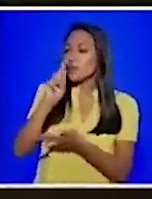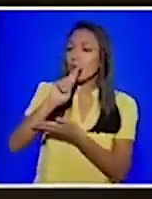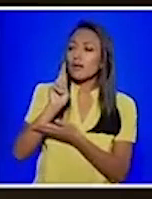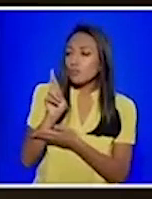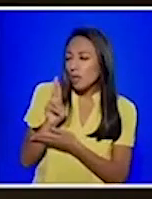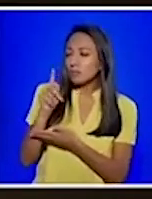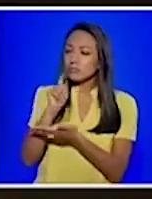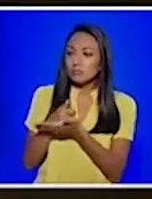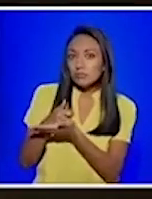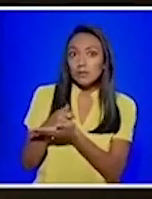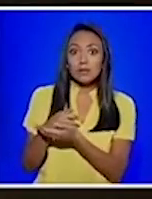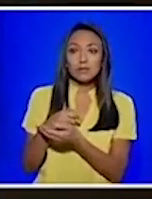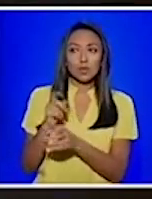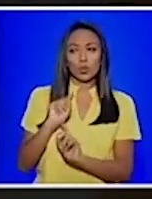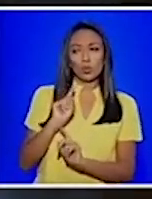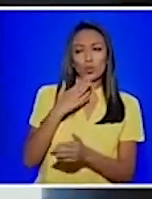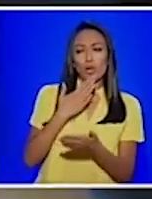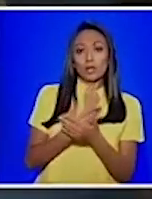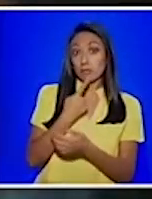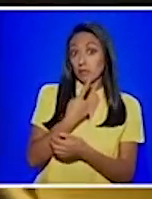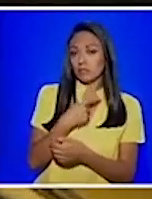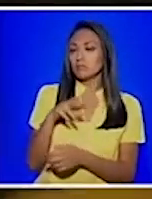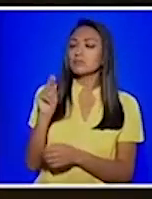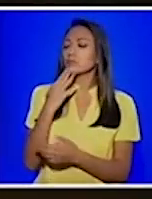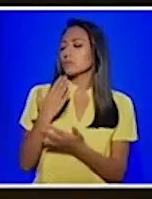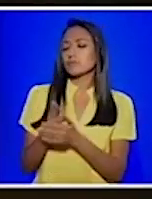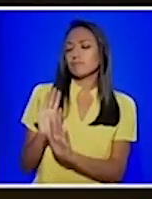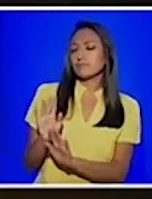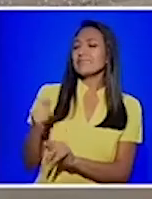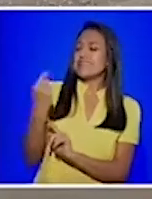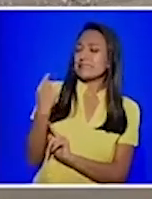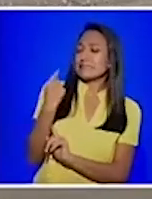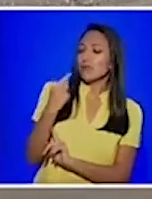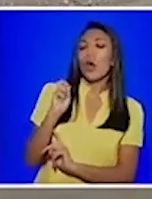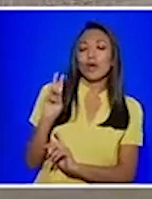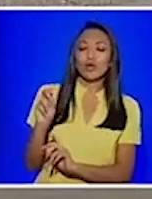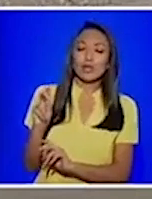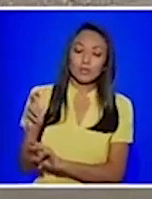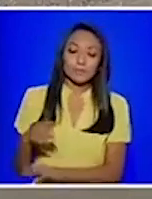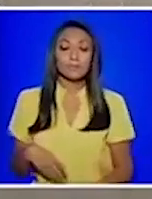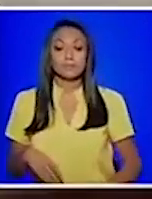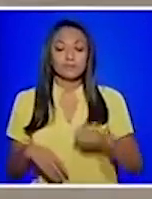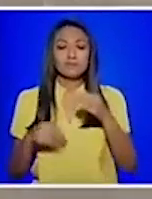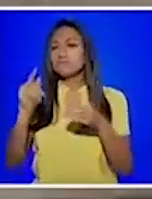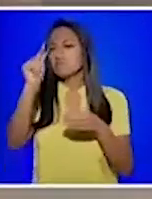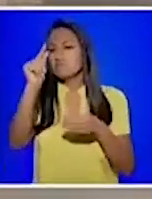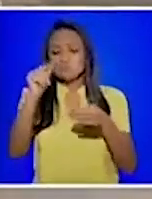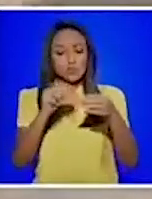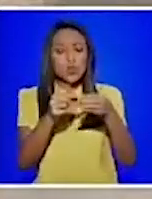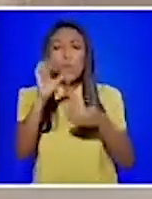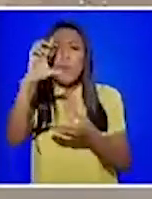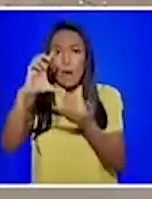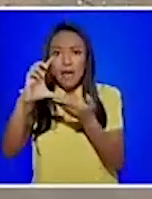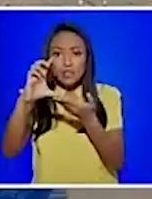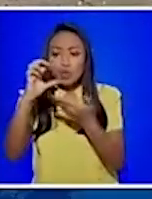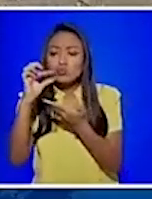señala que se negó a ingerir la bebida pero ante la insistencia de lo hizo tomamos y creo que fue la mitad de un vaso